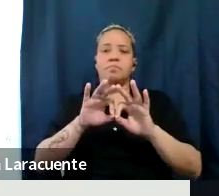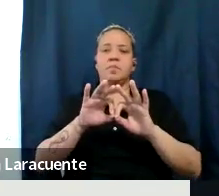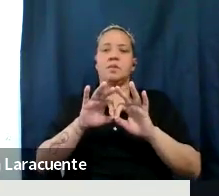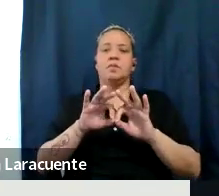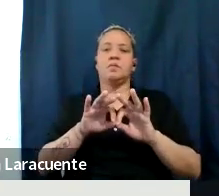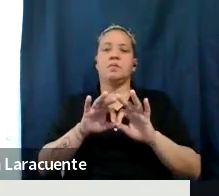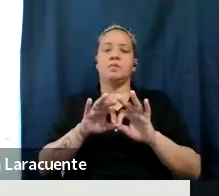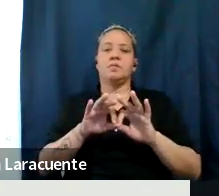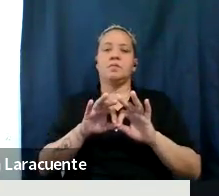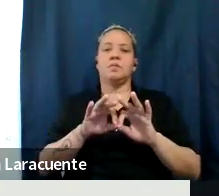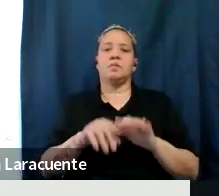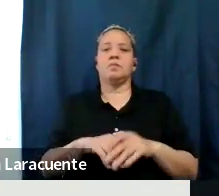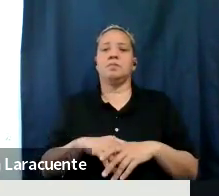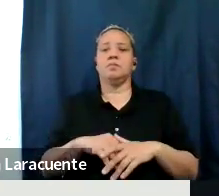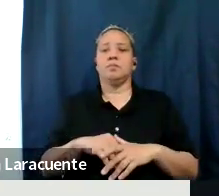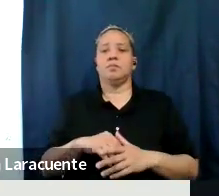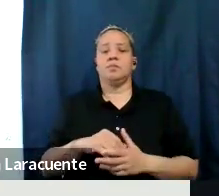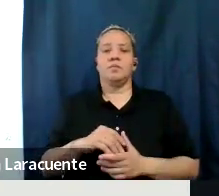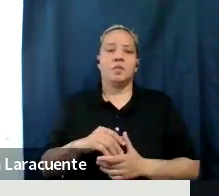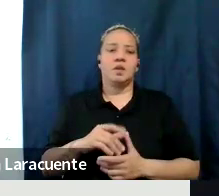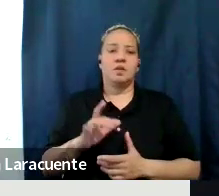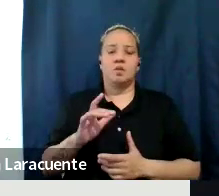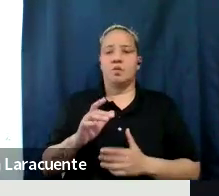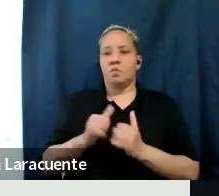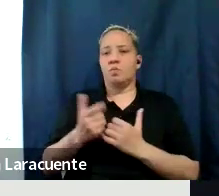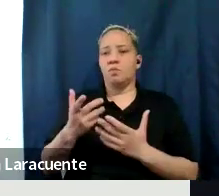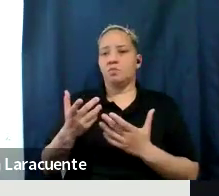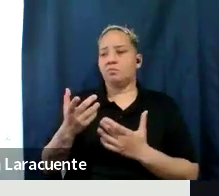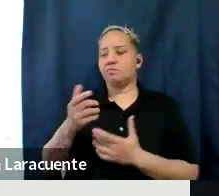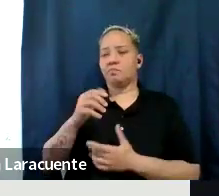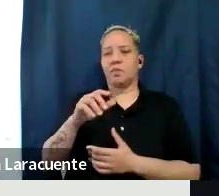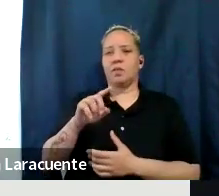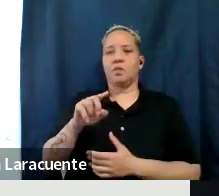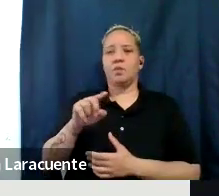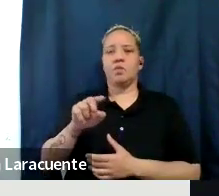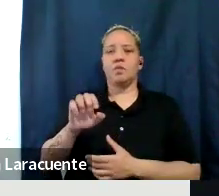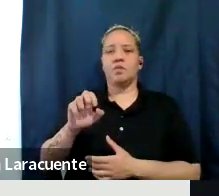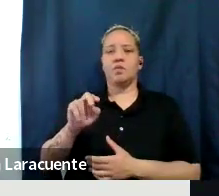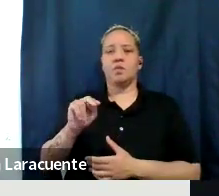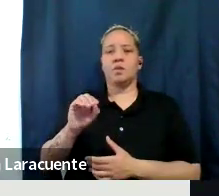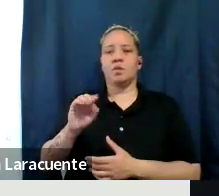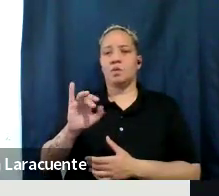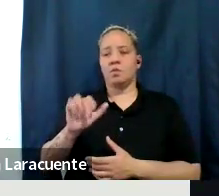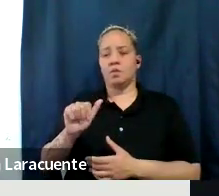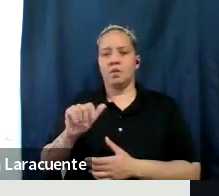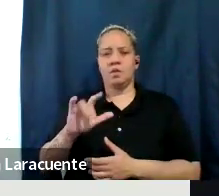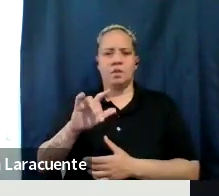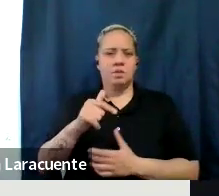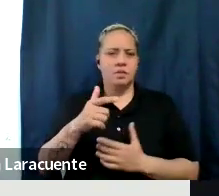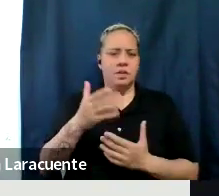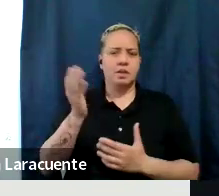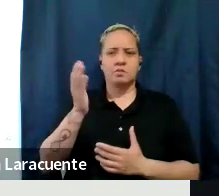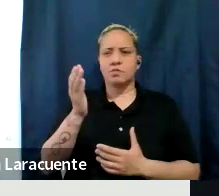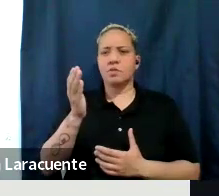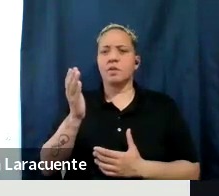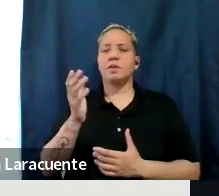hablando y humanamente hablando, como fue Zenobia Camprubí. Pocos días después de la charla que